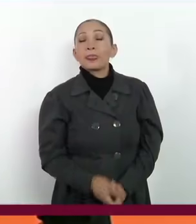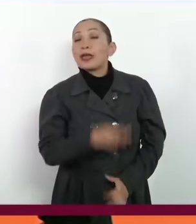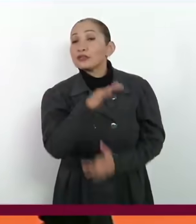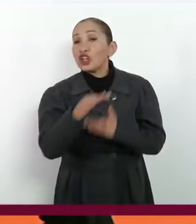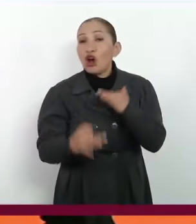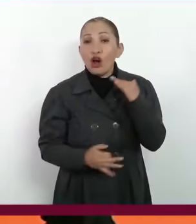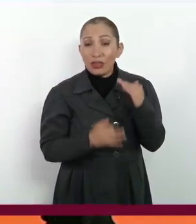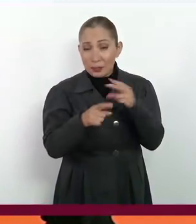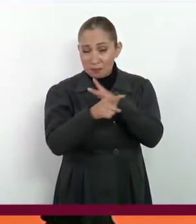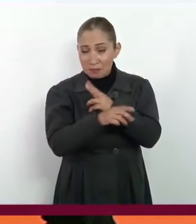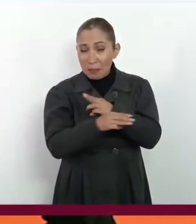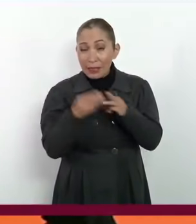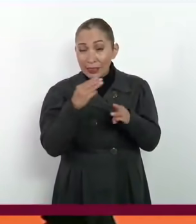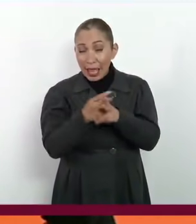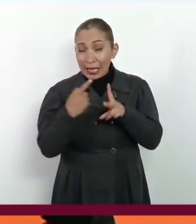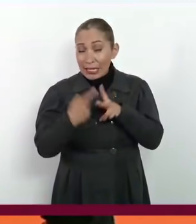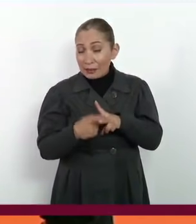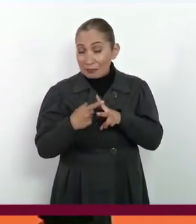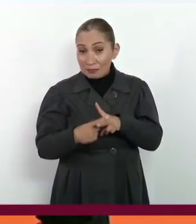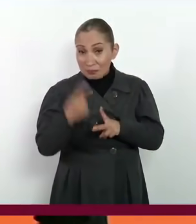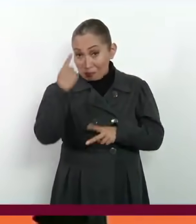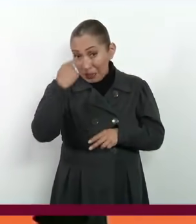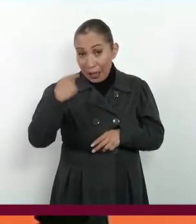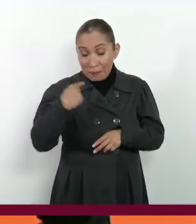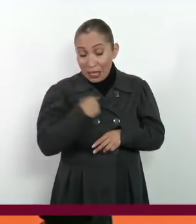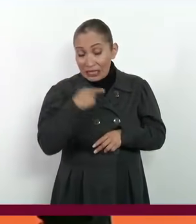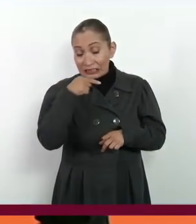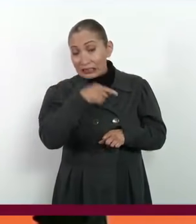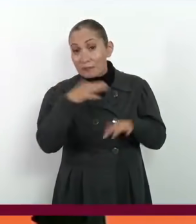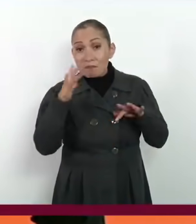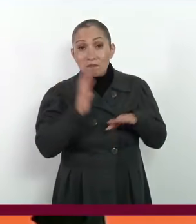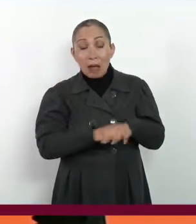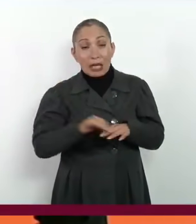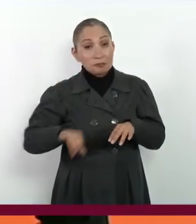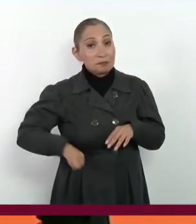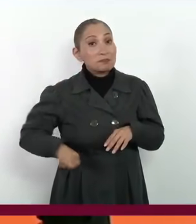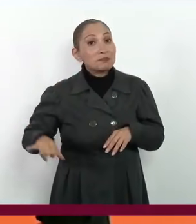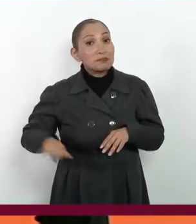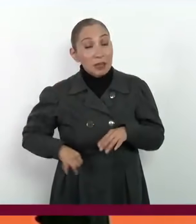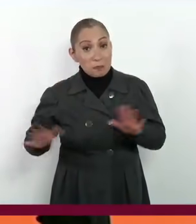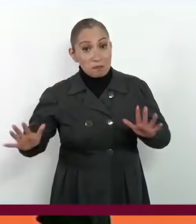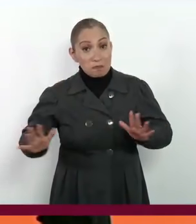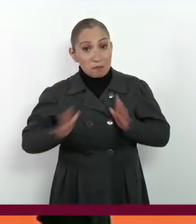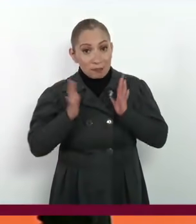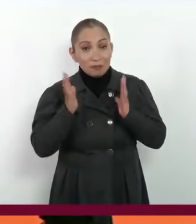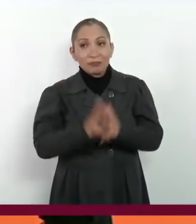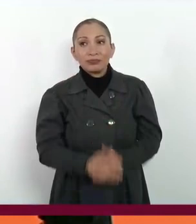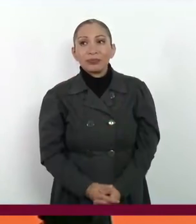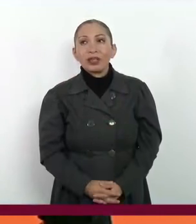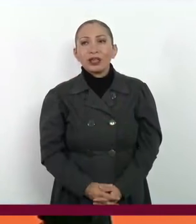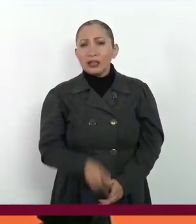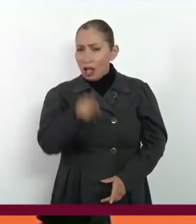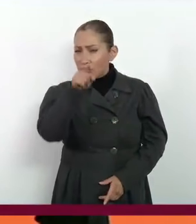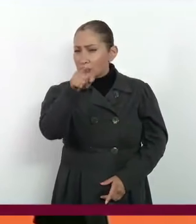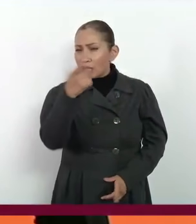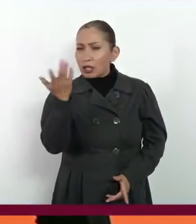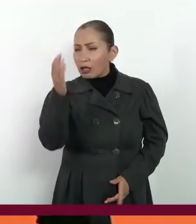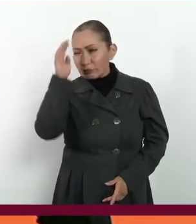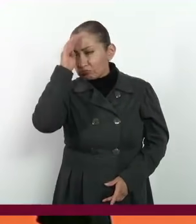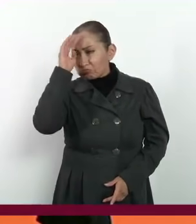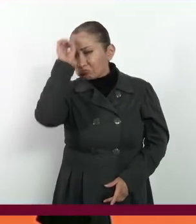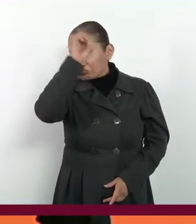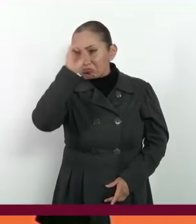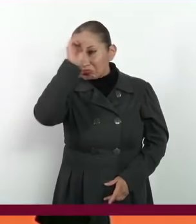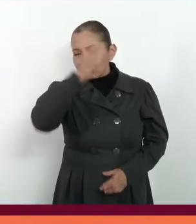De todas las asignaturas para mí, las matemáticas son una de las más interesantes y sorprendentes. ¿A ustedes